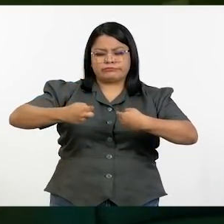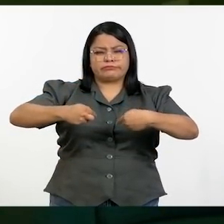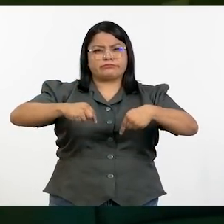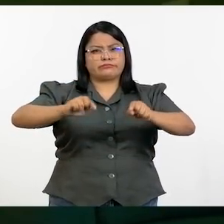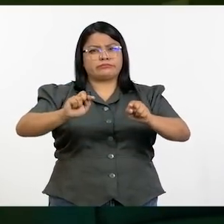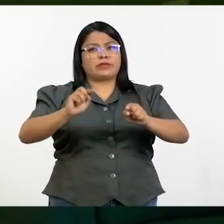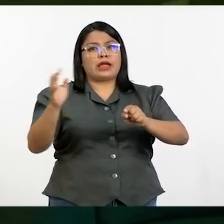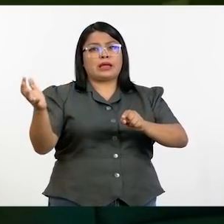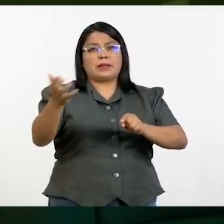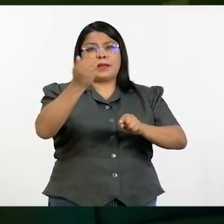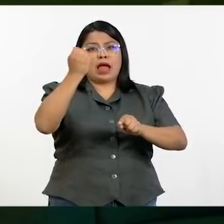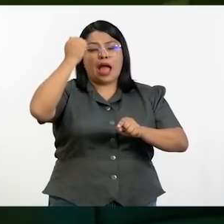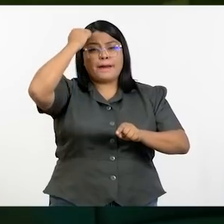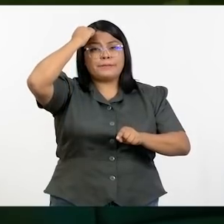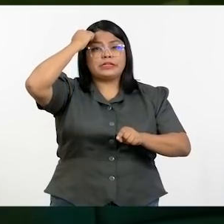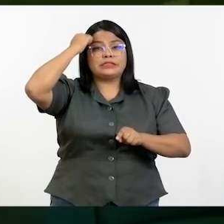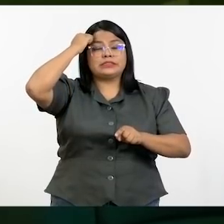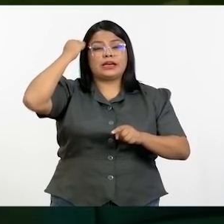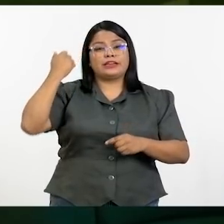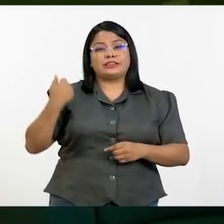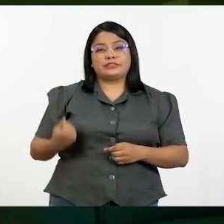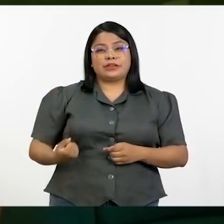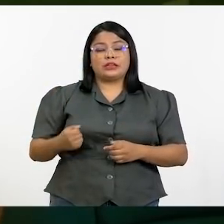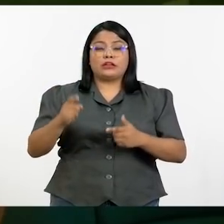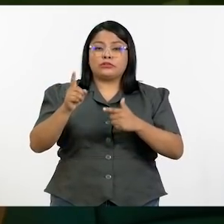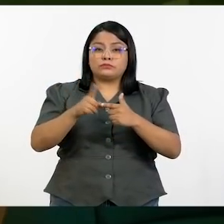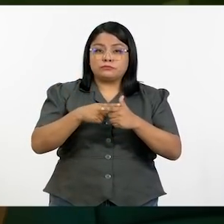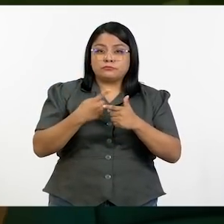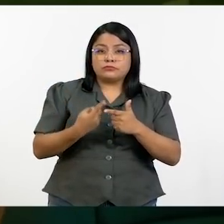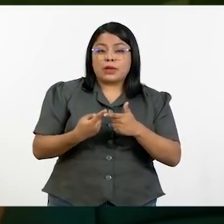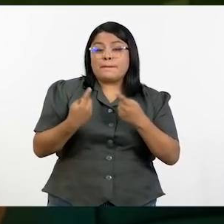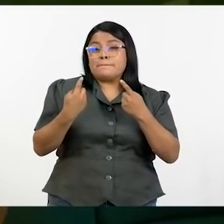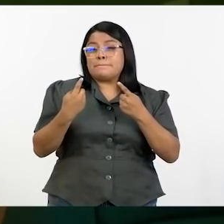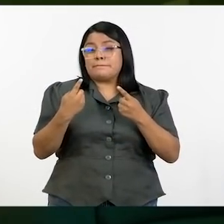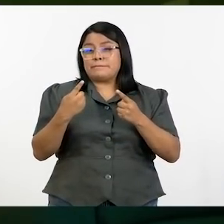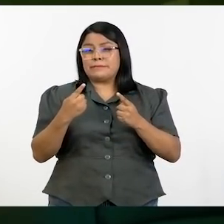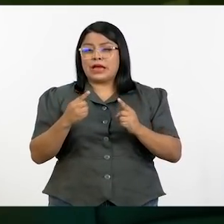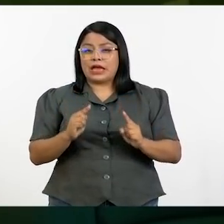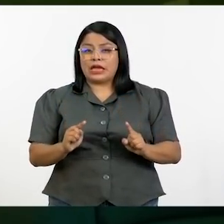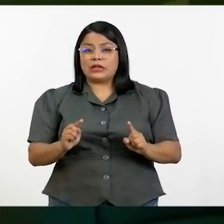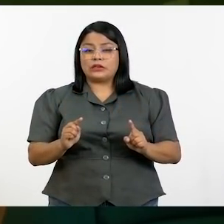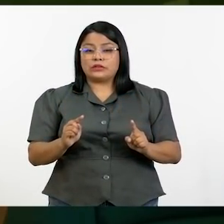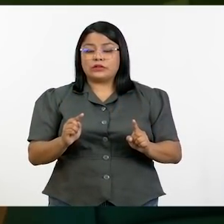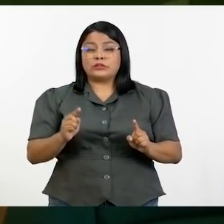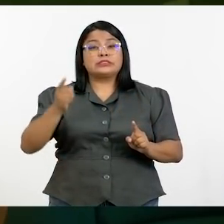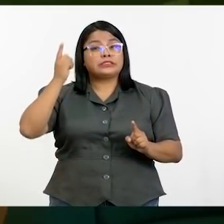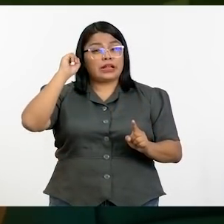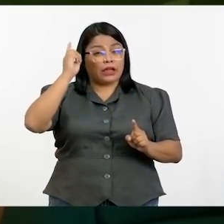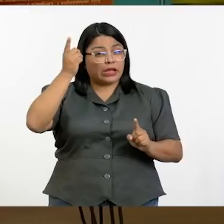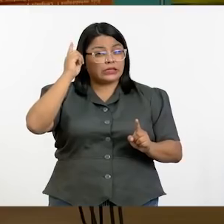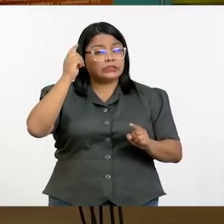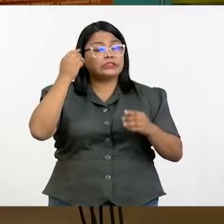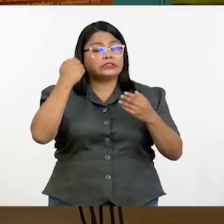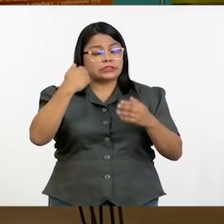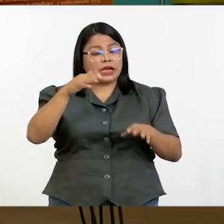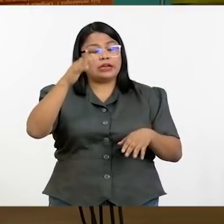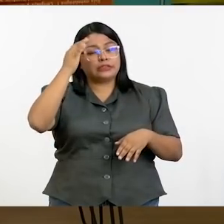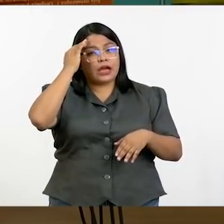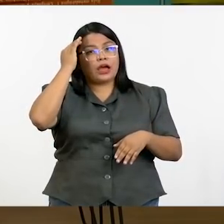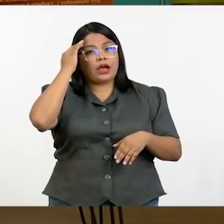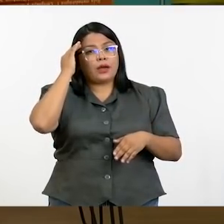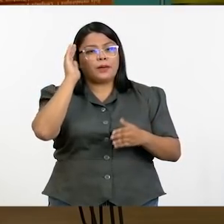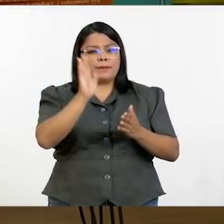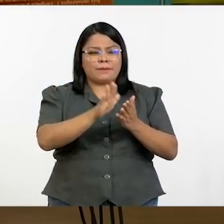para alcanzar los aprendizajes de los estudiantes. Entonces, pero también los que hemos sido docentes sabemos que esta